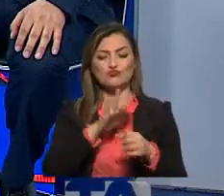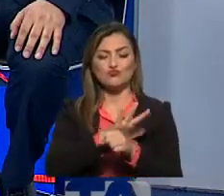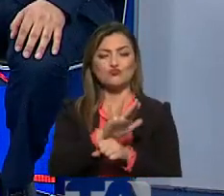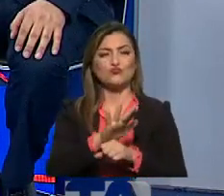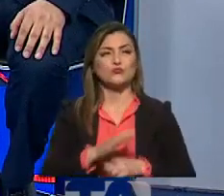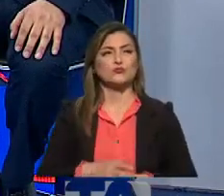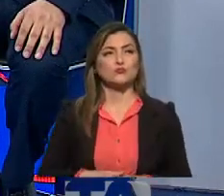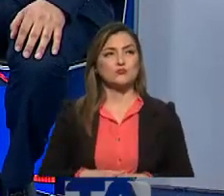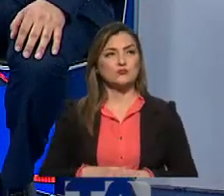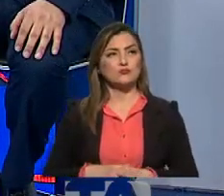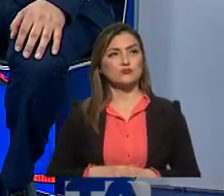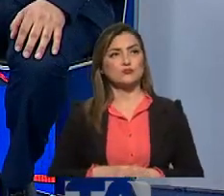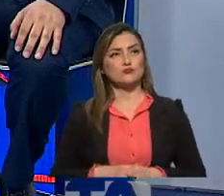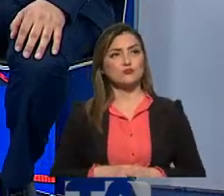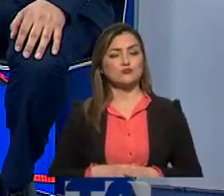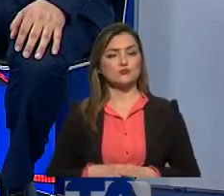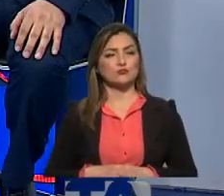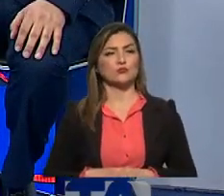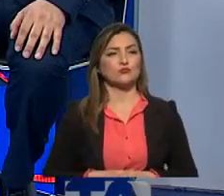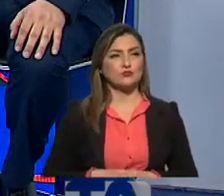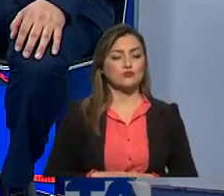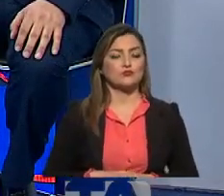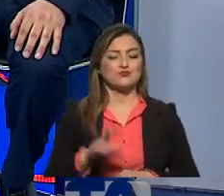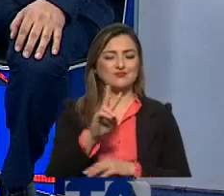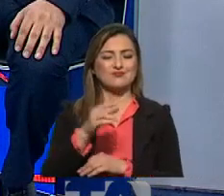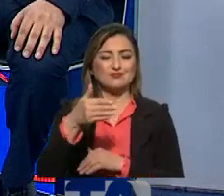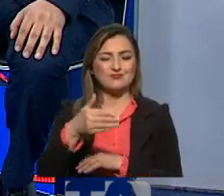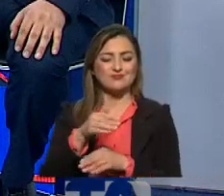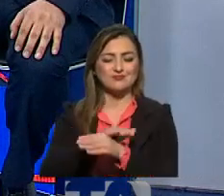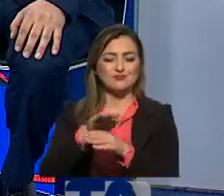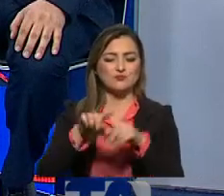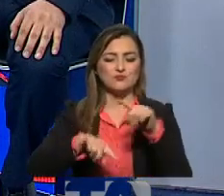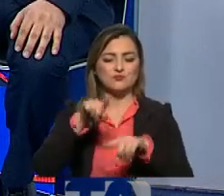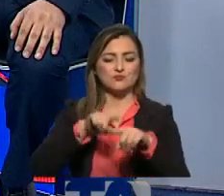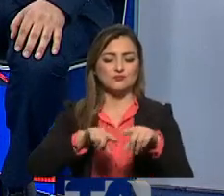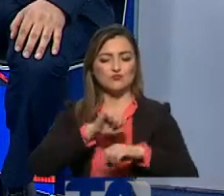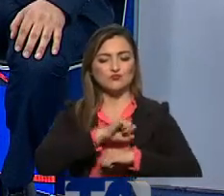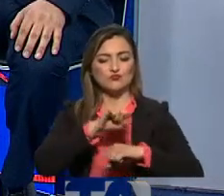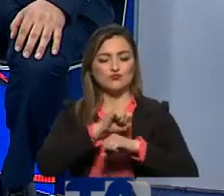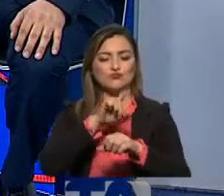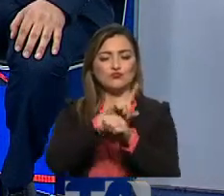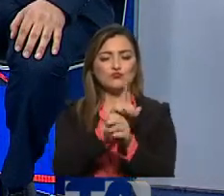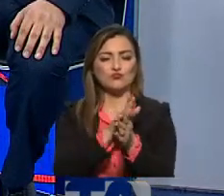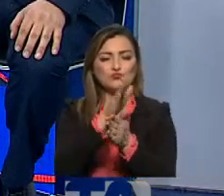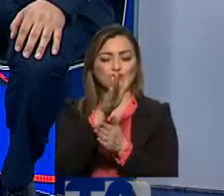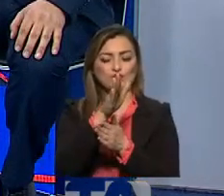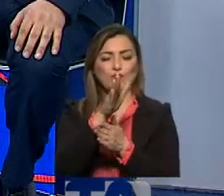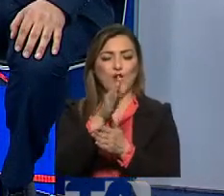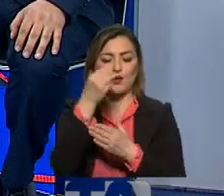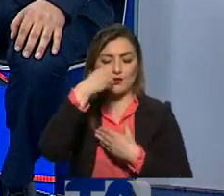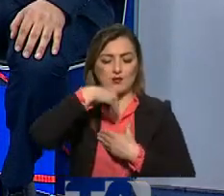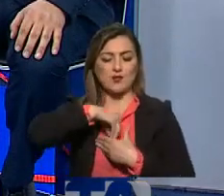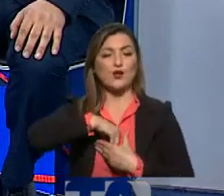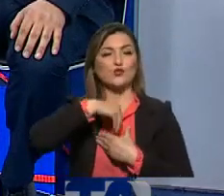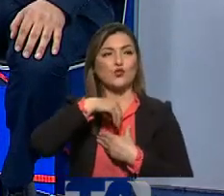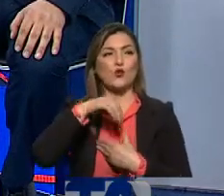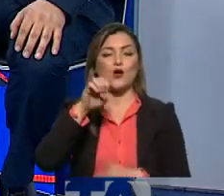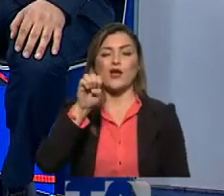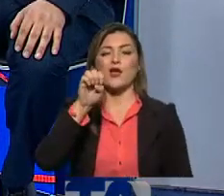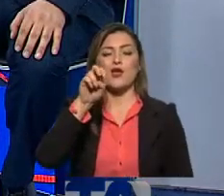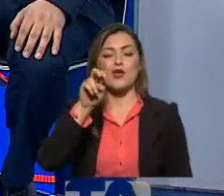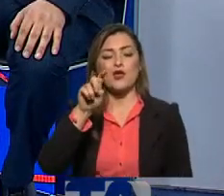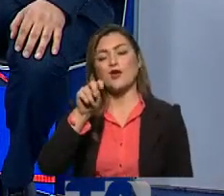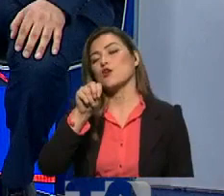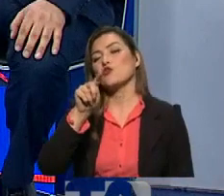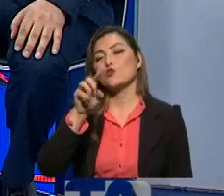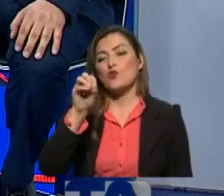COVID-19. Y como todos los viernes, hemos invitado a nuestro amigo y colega, el doctor Jorge Luis Salazar Vega, médico especializado en medicina interna y endocrinología, formado en el Ecuador, formado